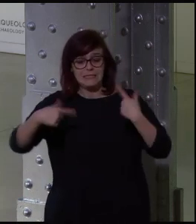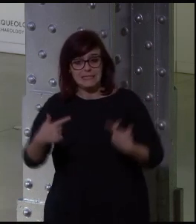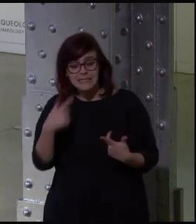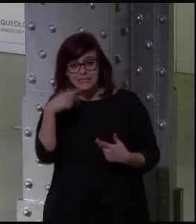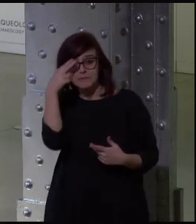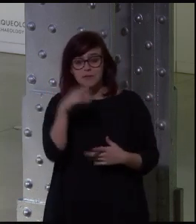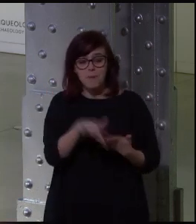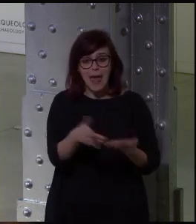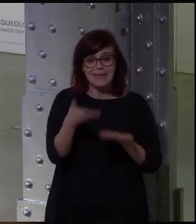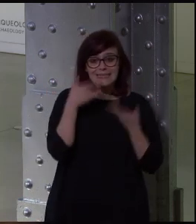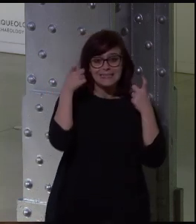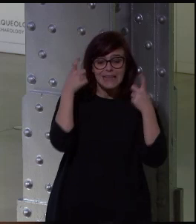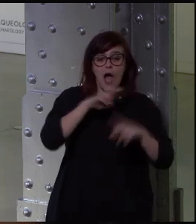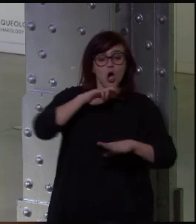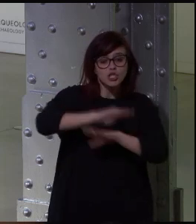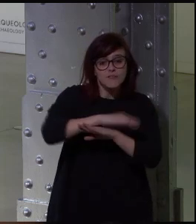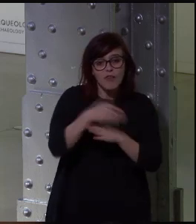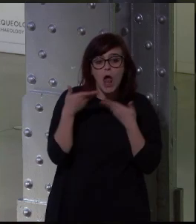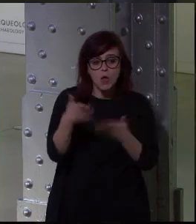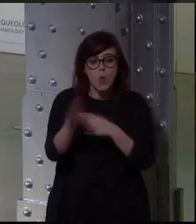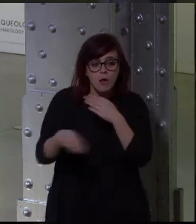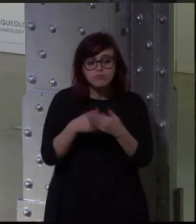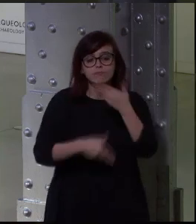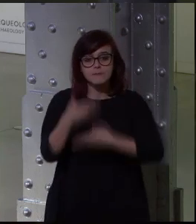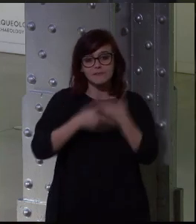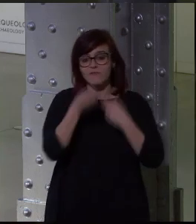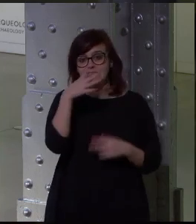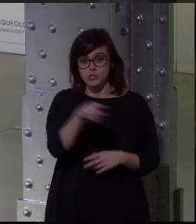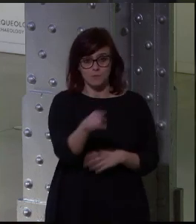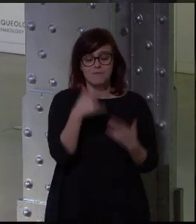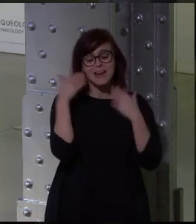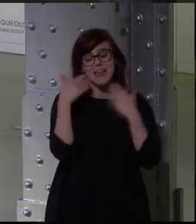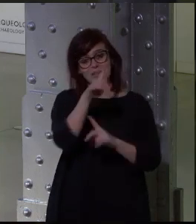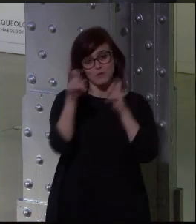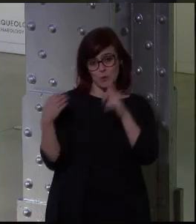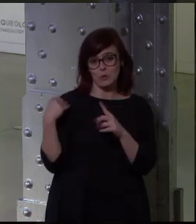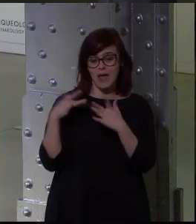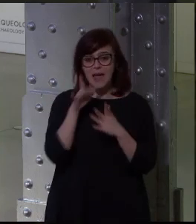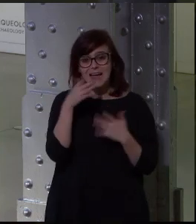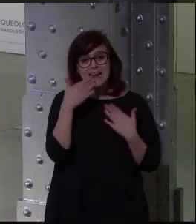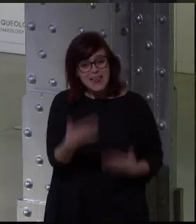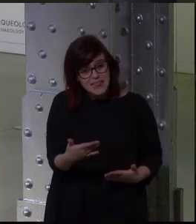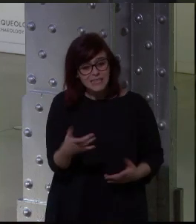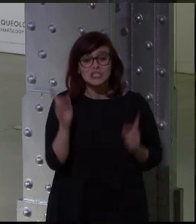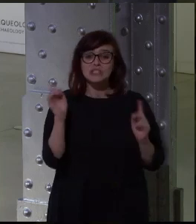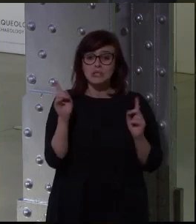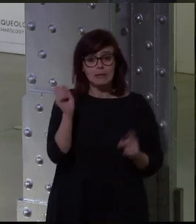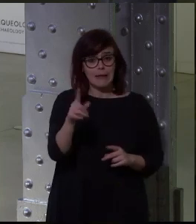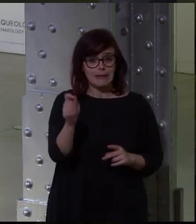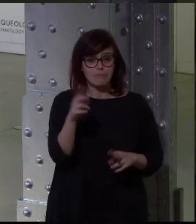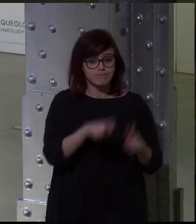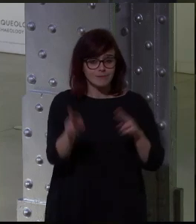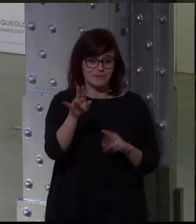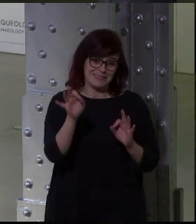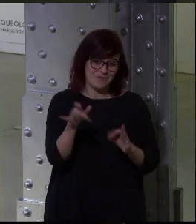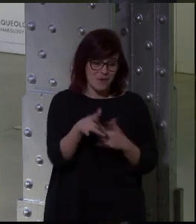pudiesen ayudar a la conservación. Bueno, gracias por la pregunta. Les diría lo que suelo decir a menudo a